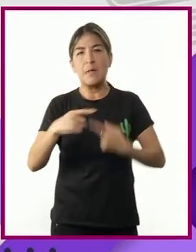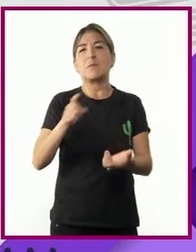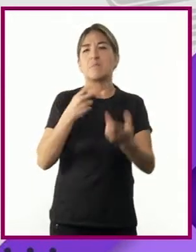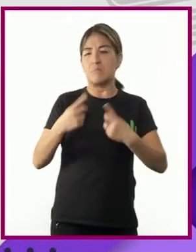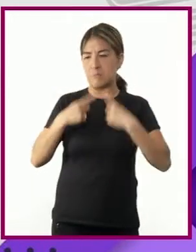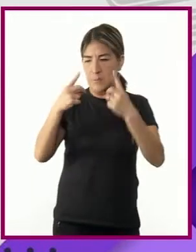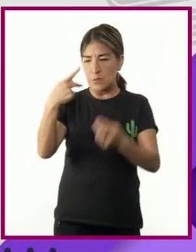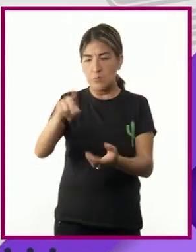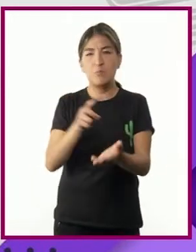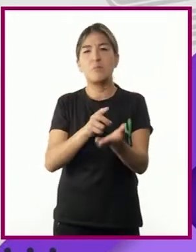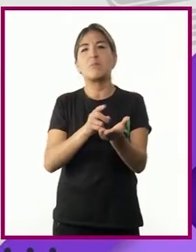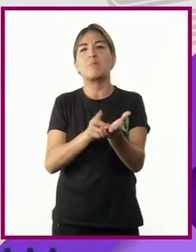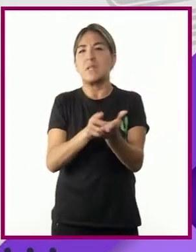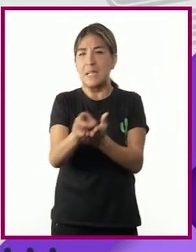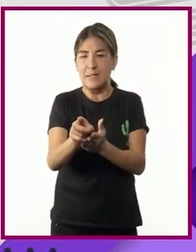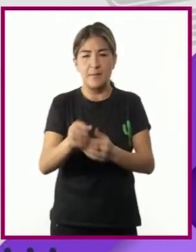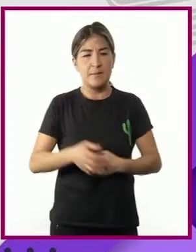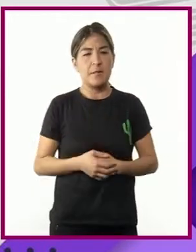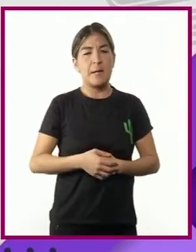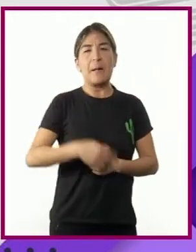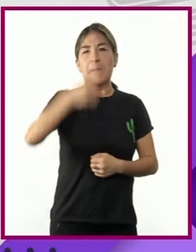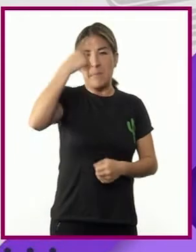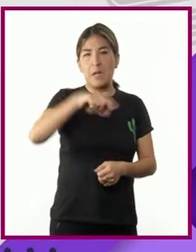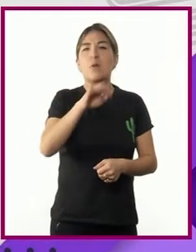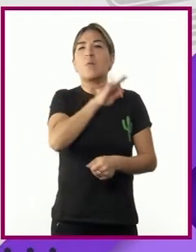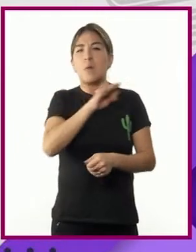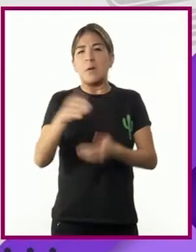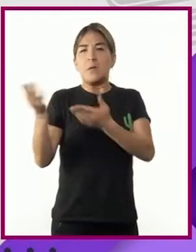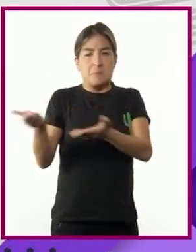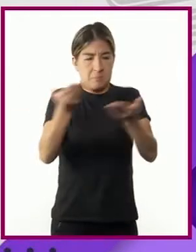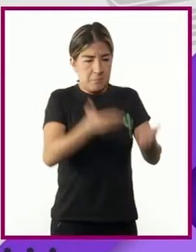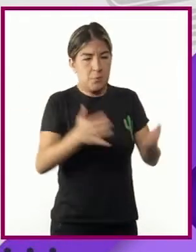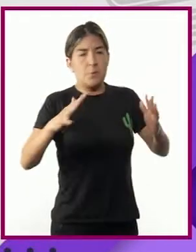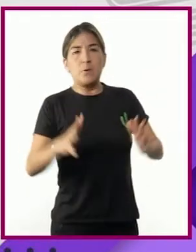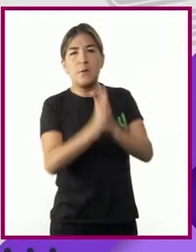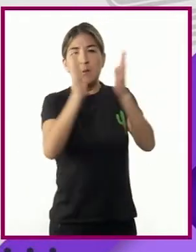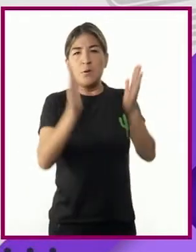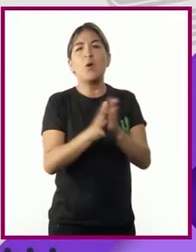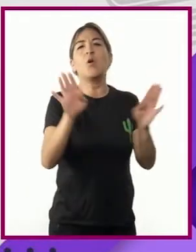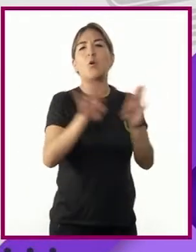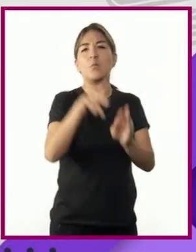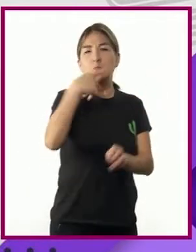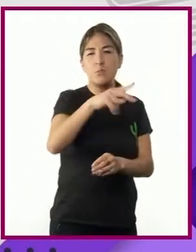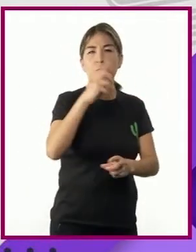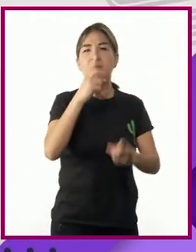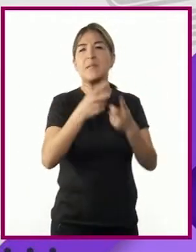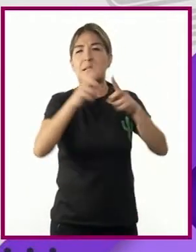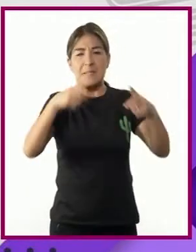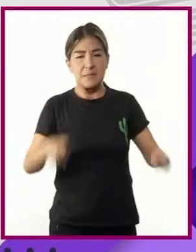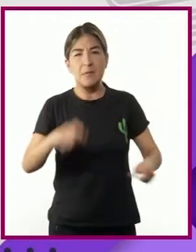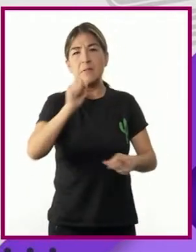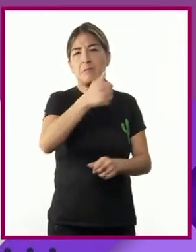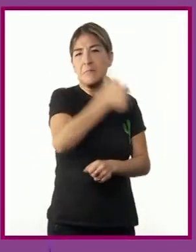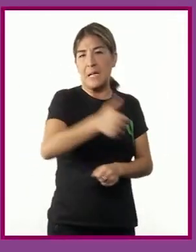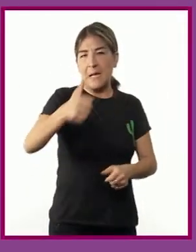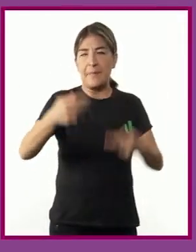derechos, proporcionar la posibilidad de participar plenamente en el desarrollo propio de cada